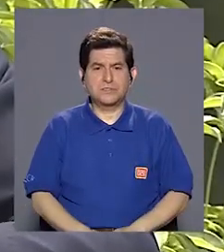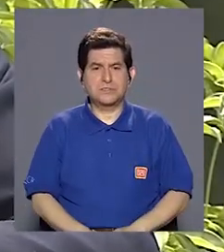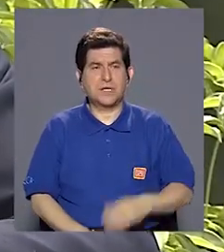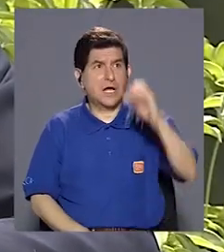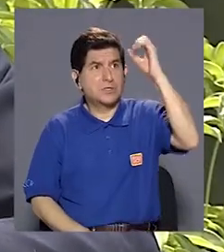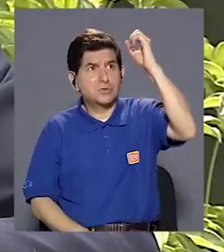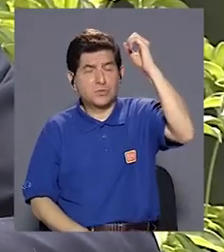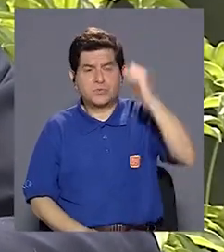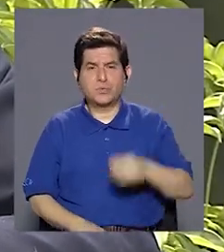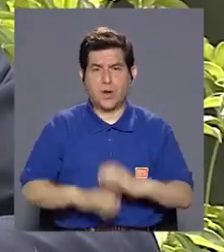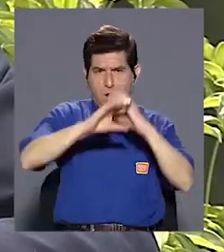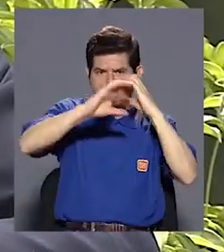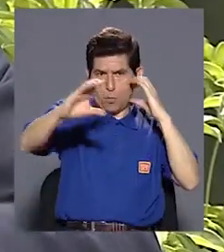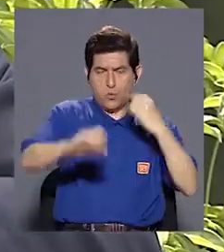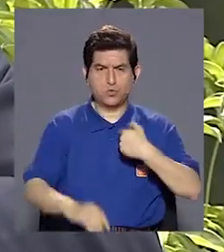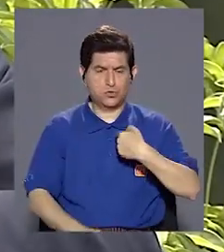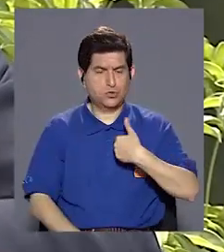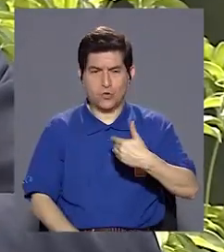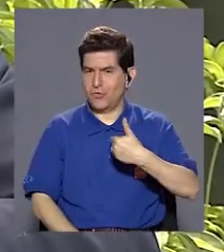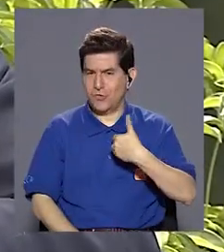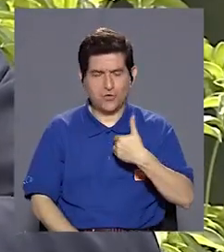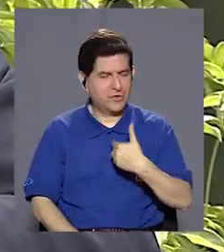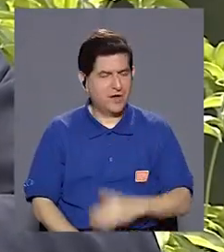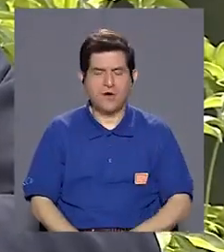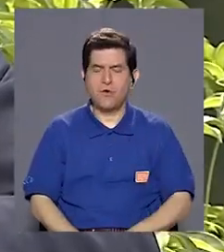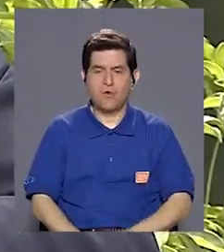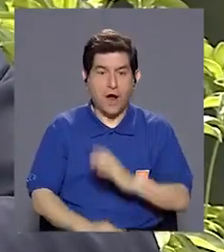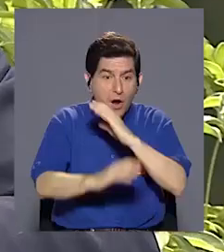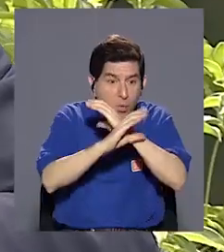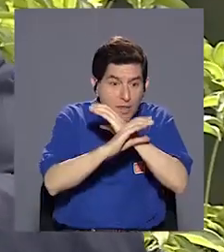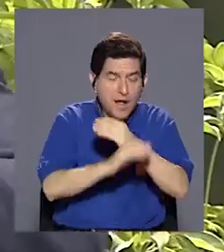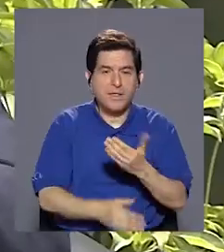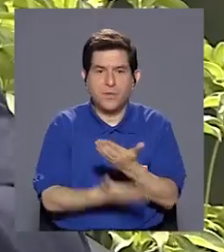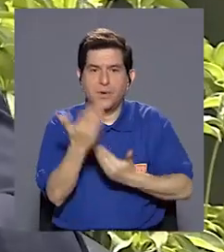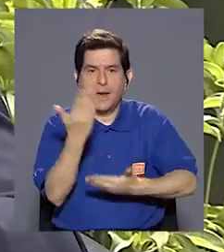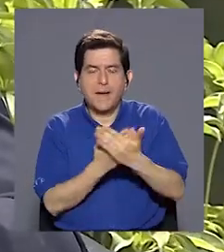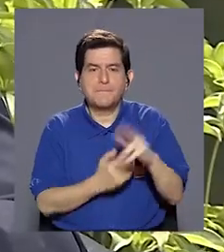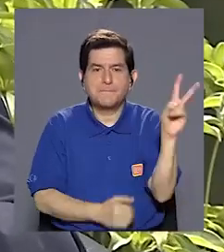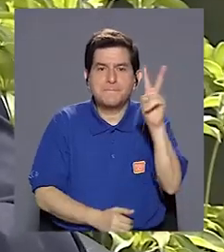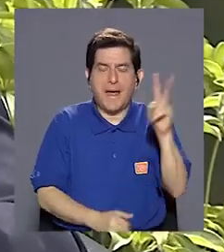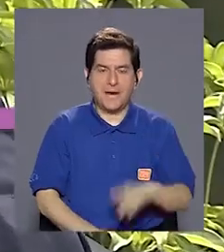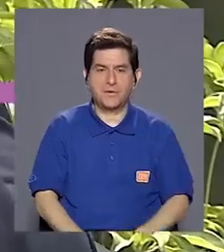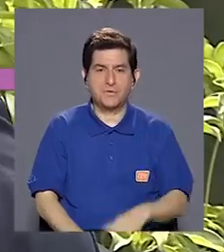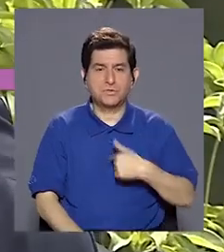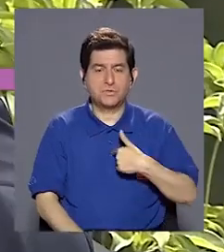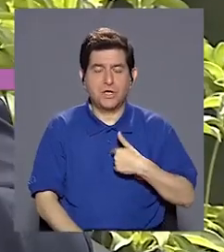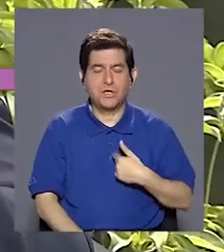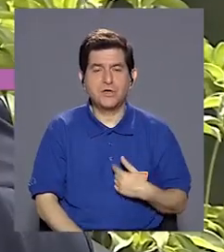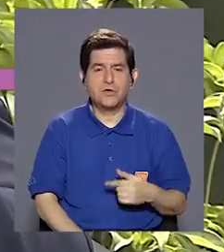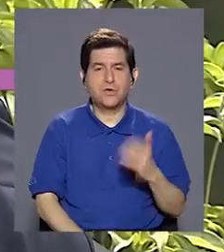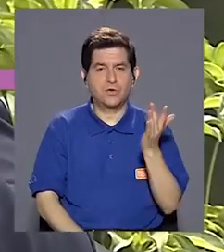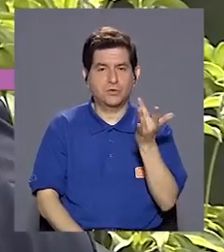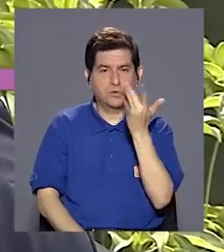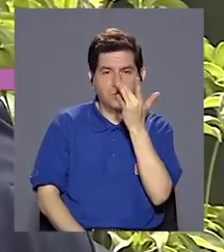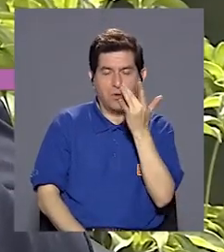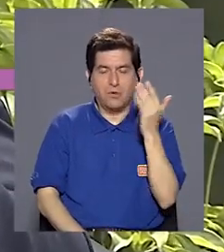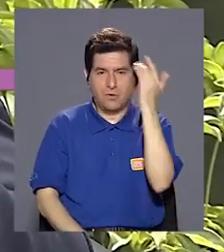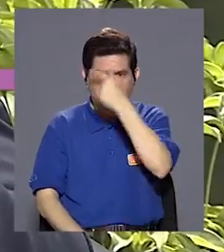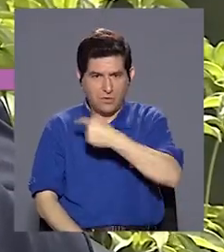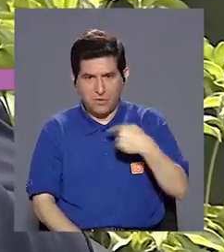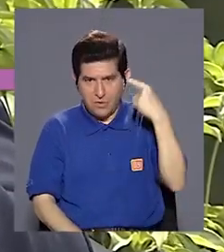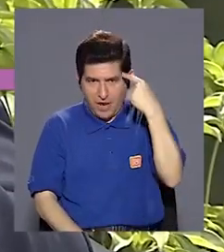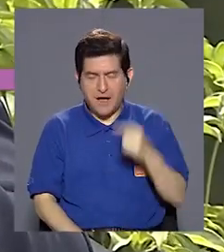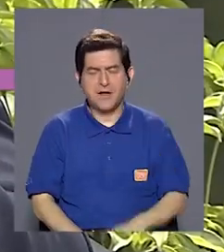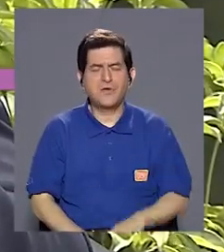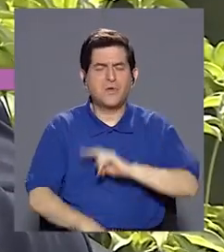bus, y si yo no tengo cuidado, yo tengo ese virus en mis manos, y si me toco la cara, recordemos que los virus